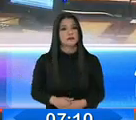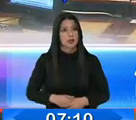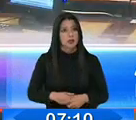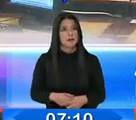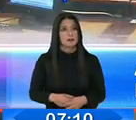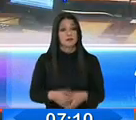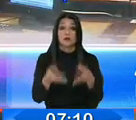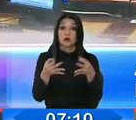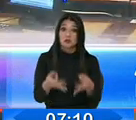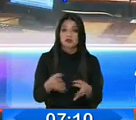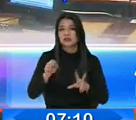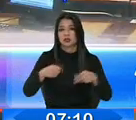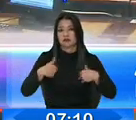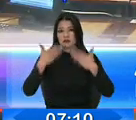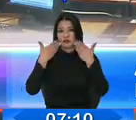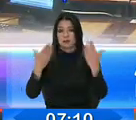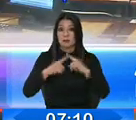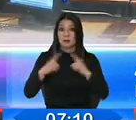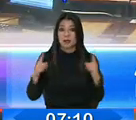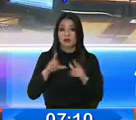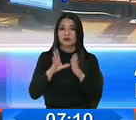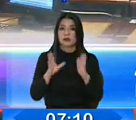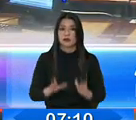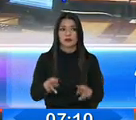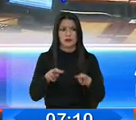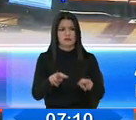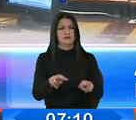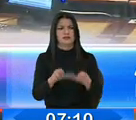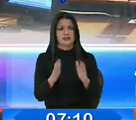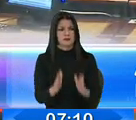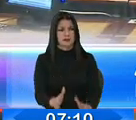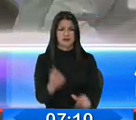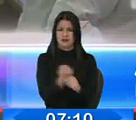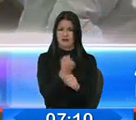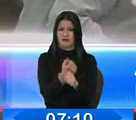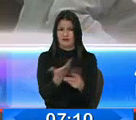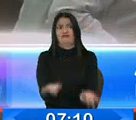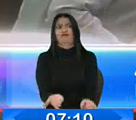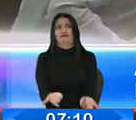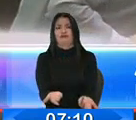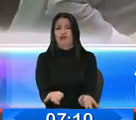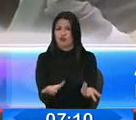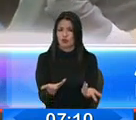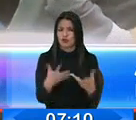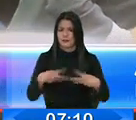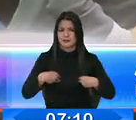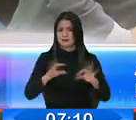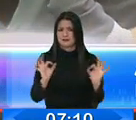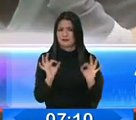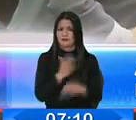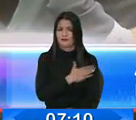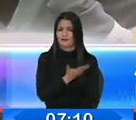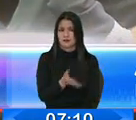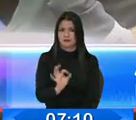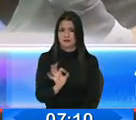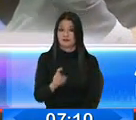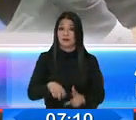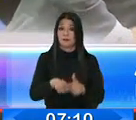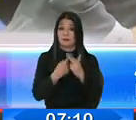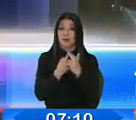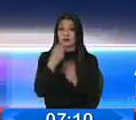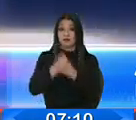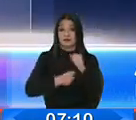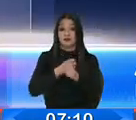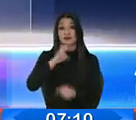es coincidencia o no, la percepción ciudadana no perdona al legislativo, que goza de una bajísima aceptación. Al iniciar el año